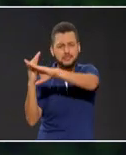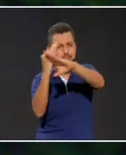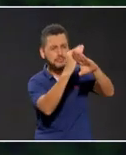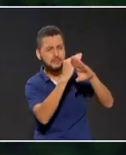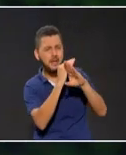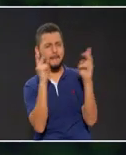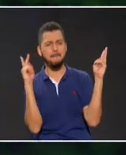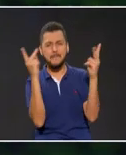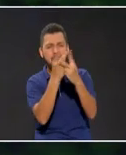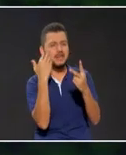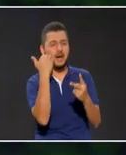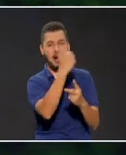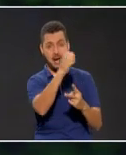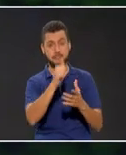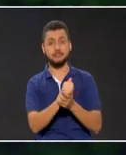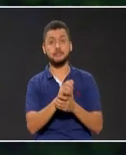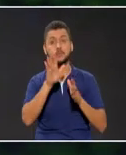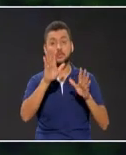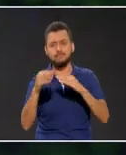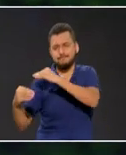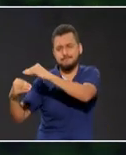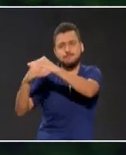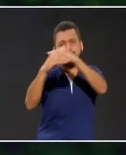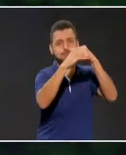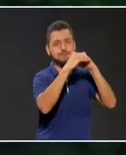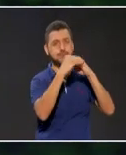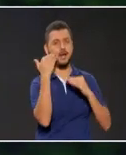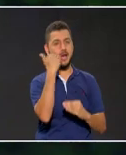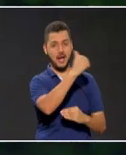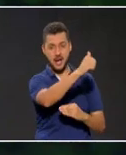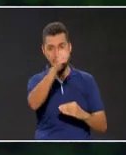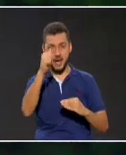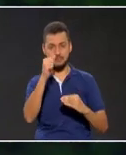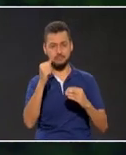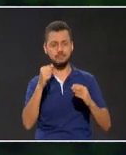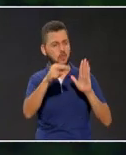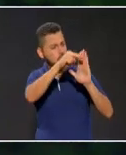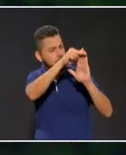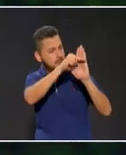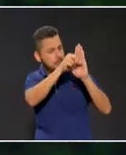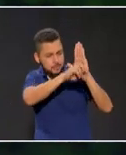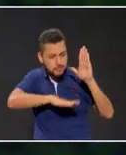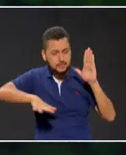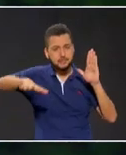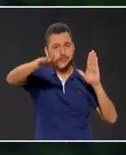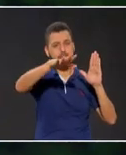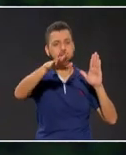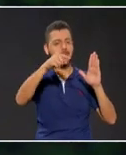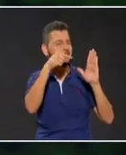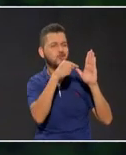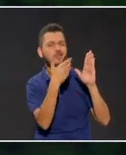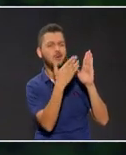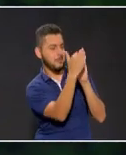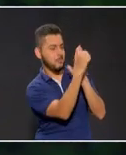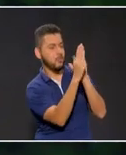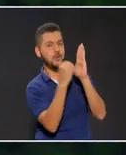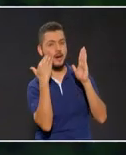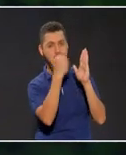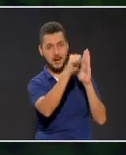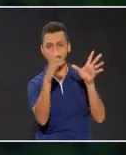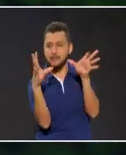pública que es de género, donde la mujer esté representada, tenga sus capacidades, tenga sus deberes, sus derechos totalmente representados por la